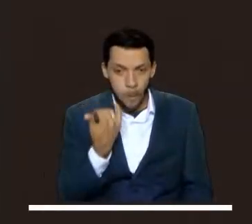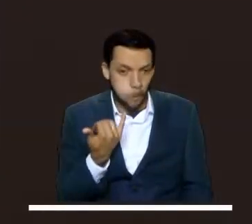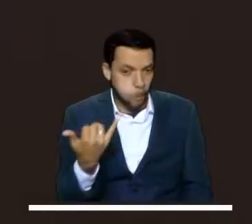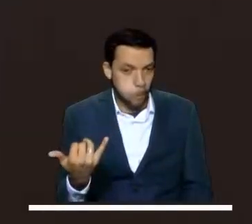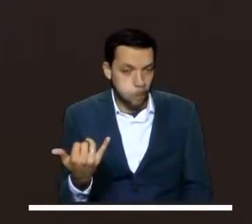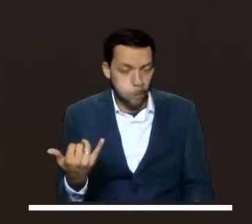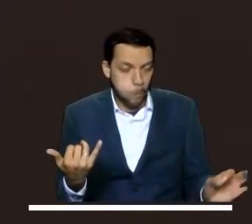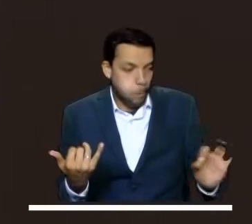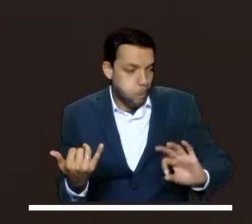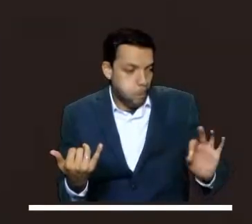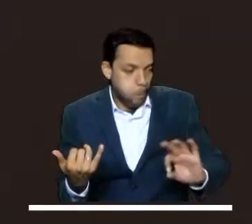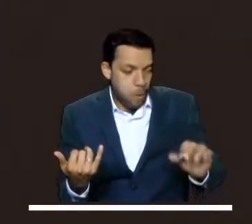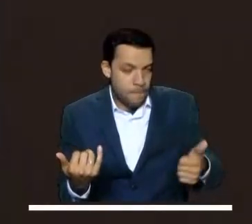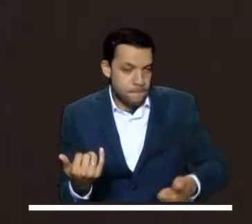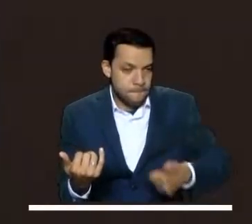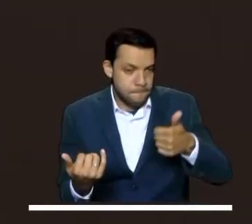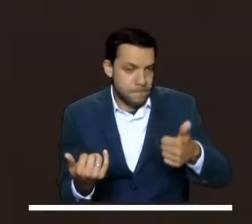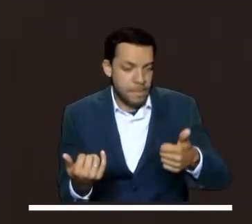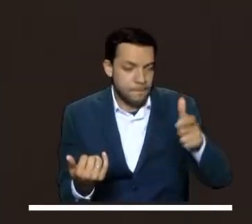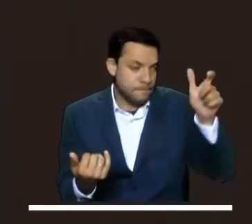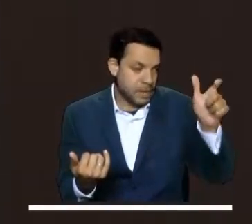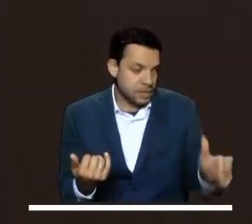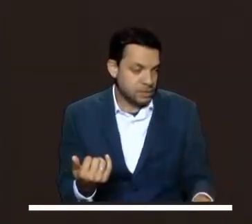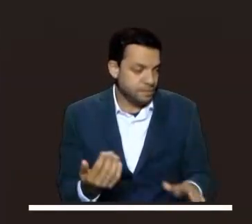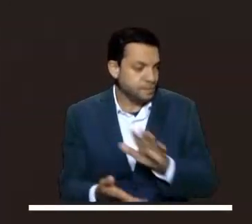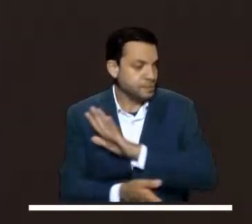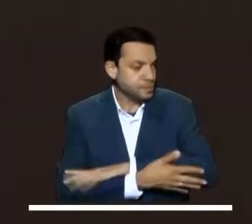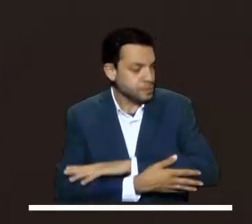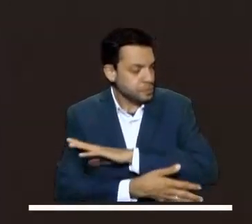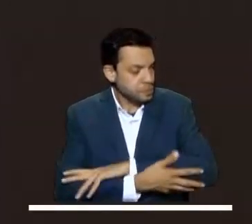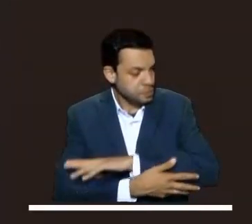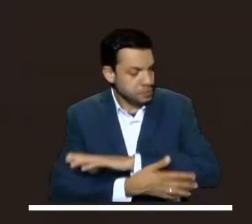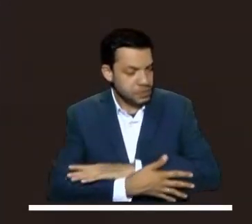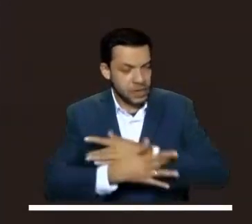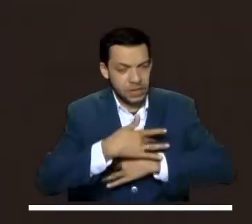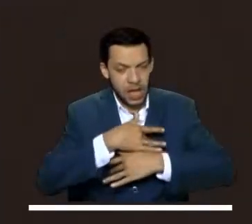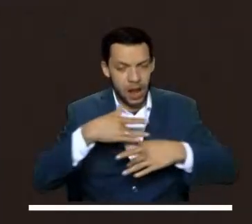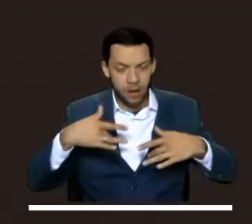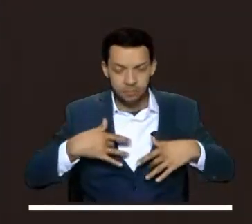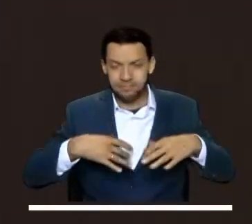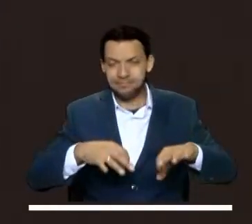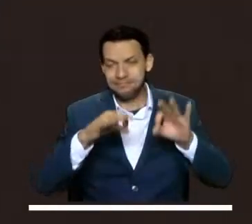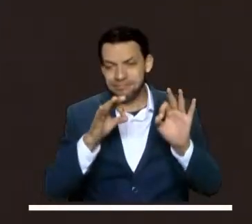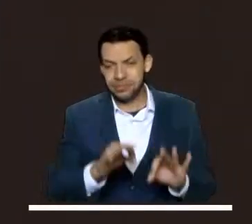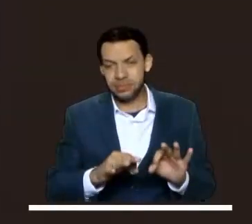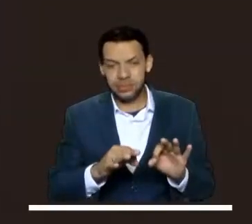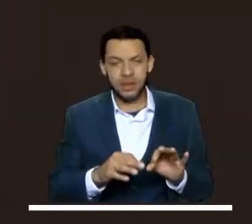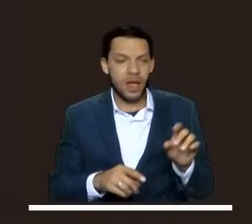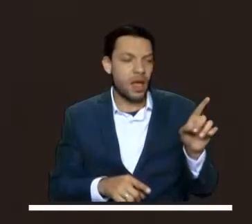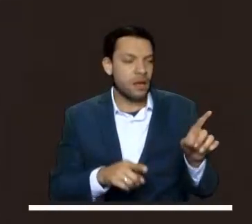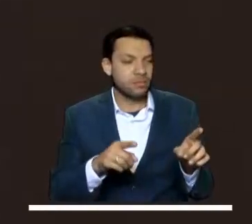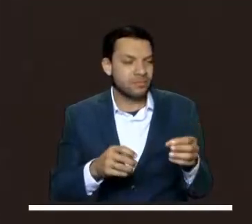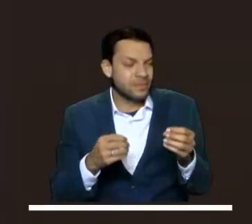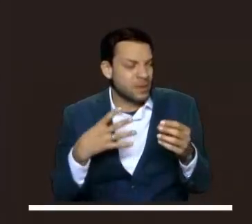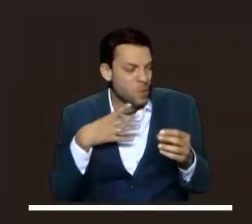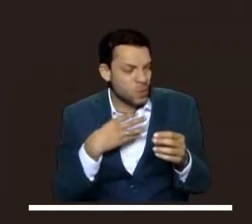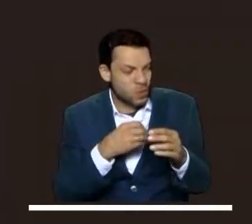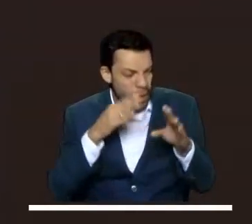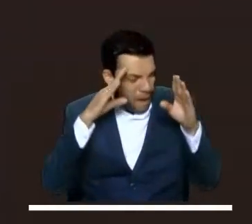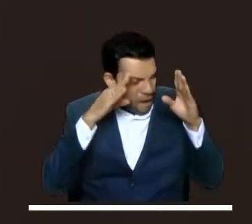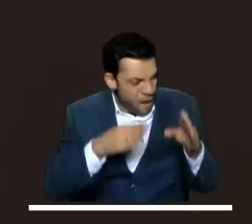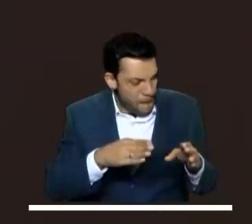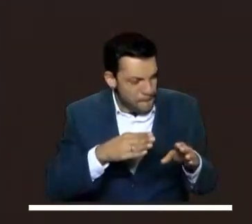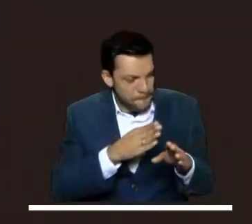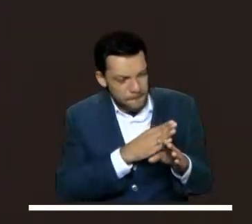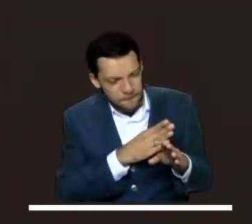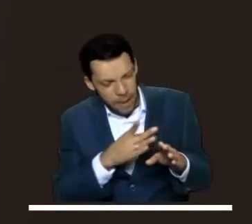ninguna patología, gracias a Dios. La paciente se está haciendo los exámenes por tamizaje, tiene una pérdida injustificada de peso, entonces estamos tratando de identificar si